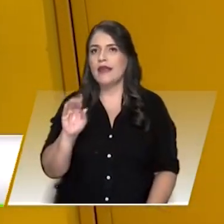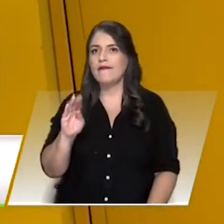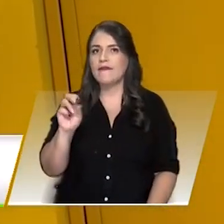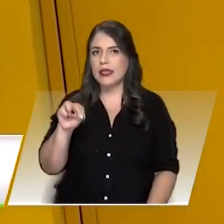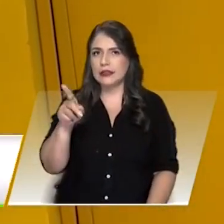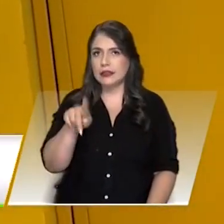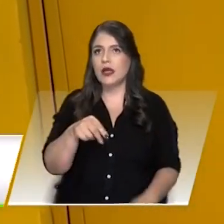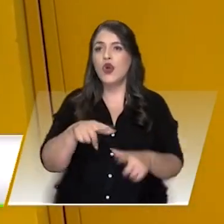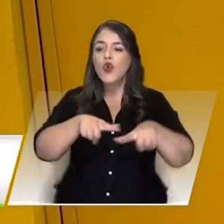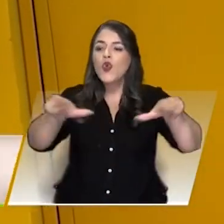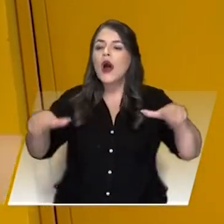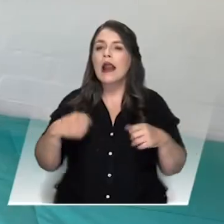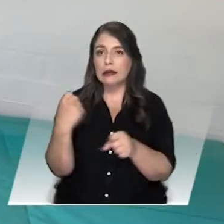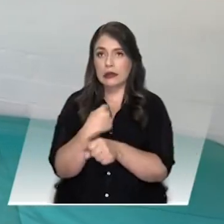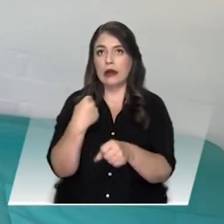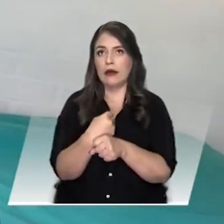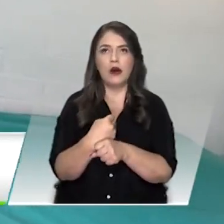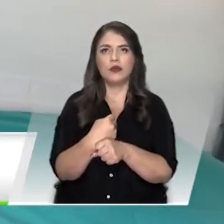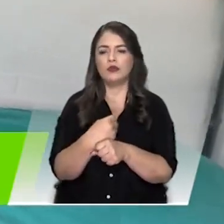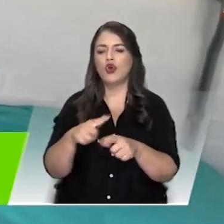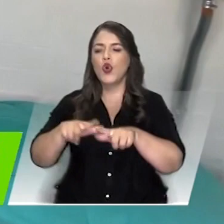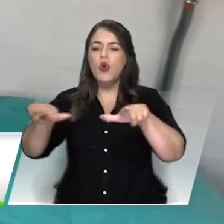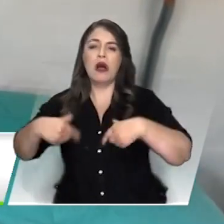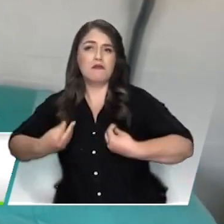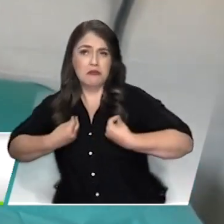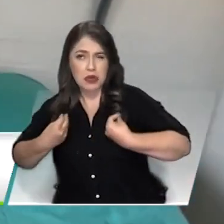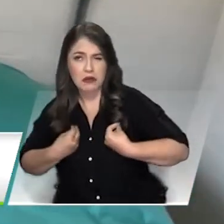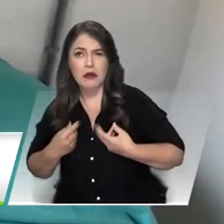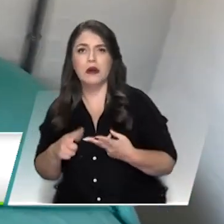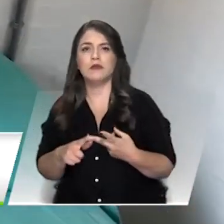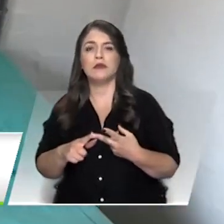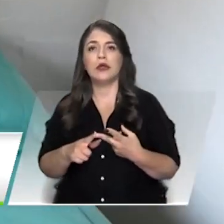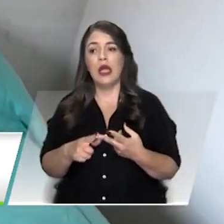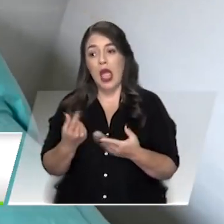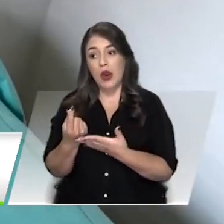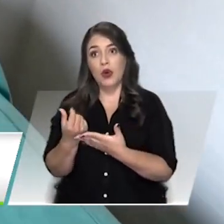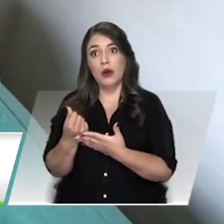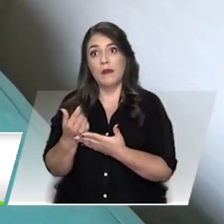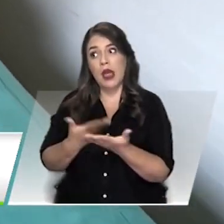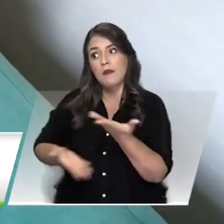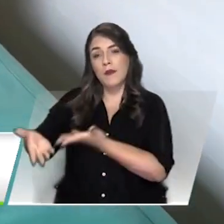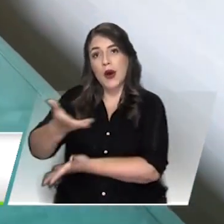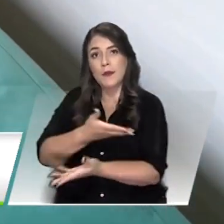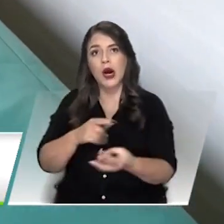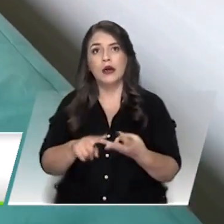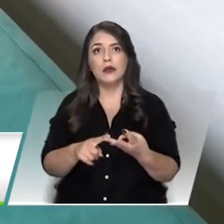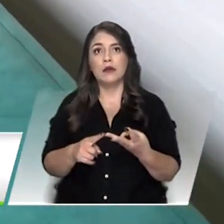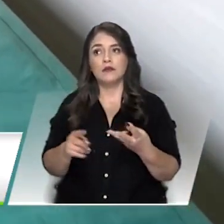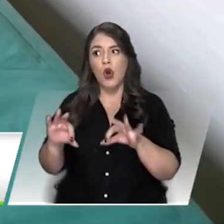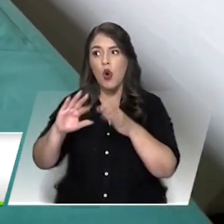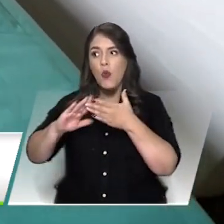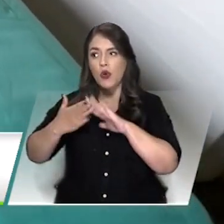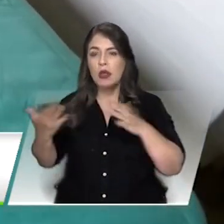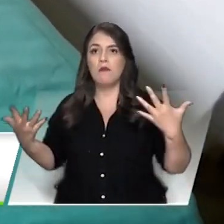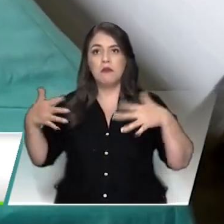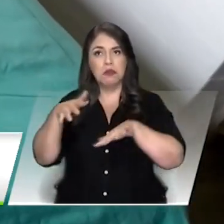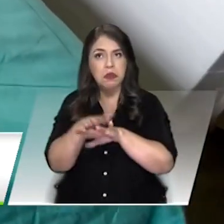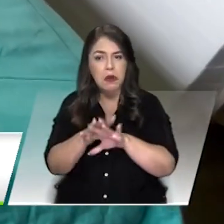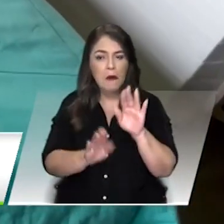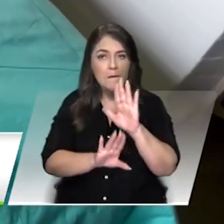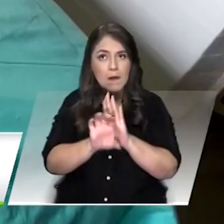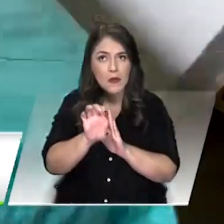de trabajo, sino también un espacio donde se puede vivir, fomentando tanto la economía compartida como la integración de una comunidad de emprendedores